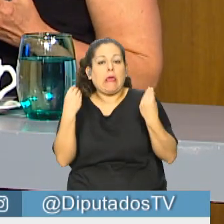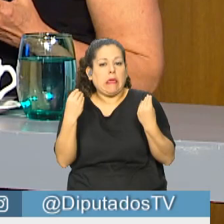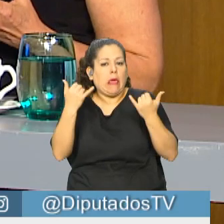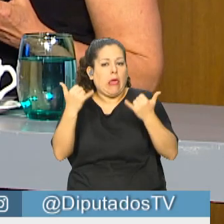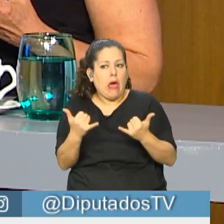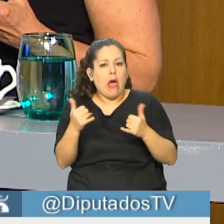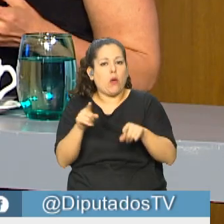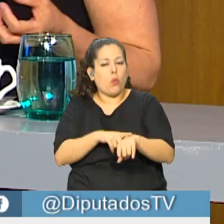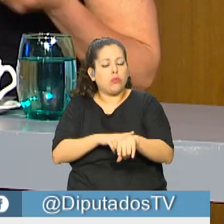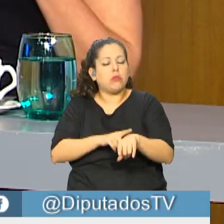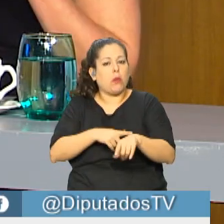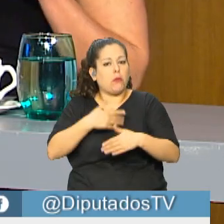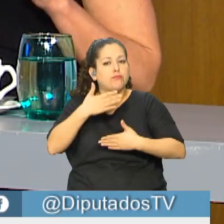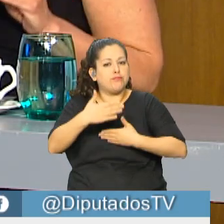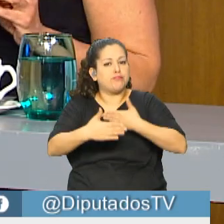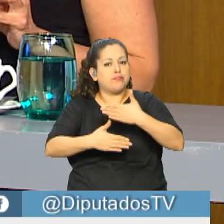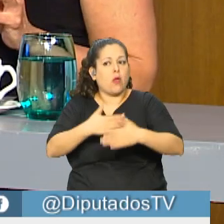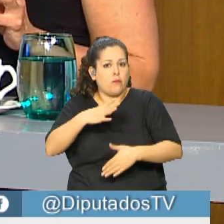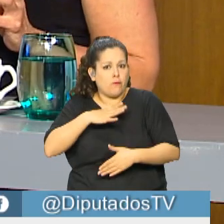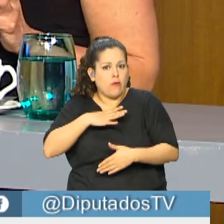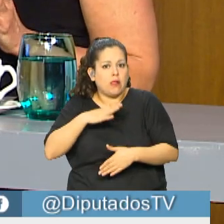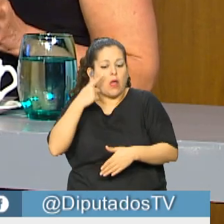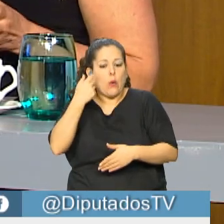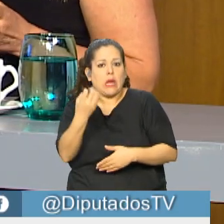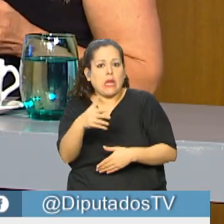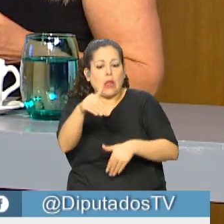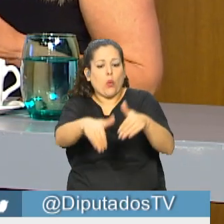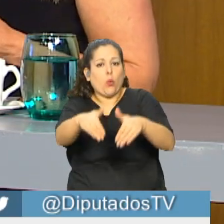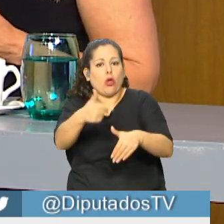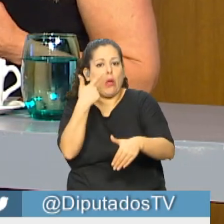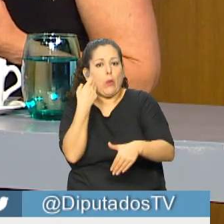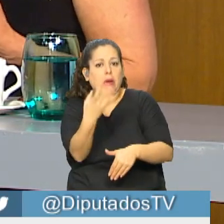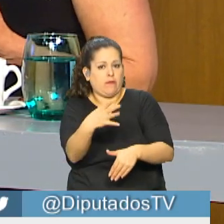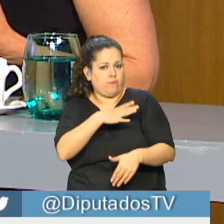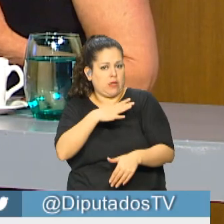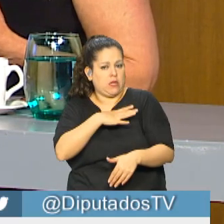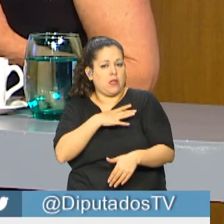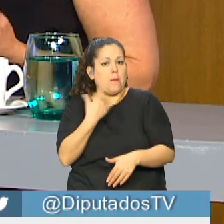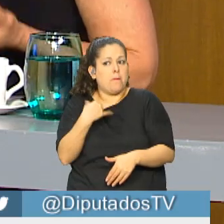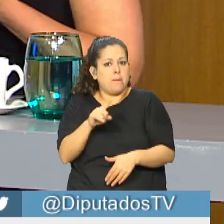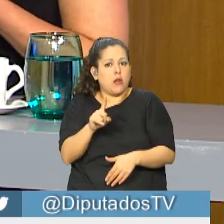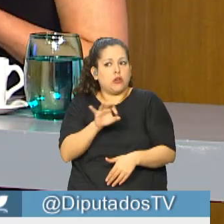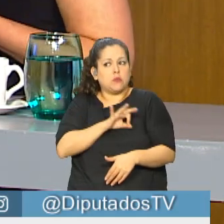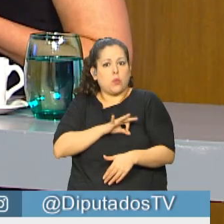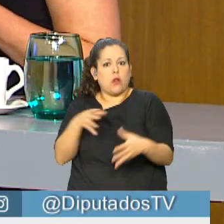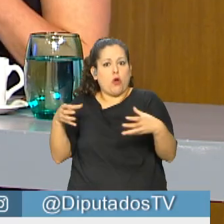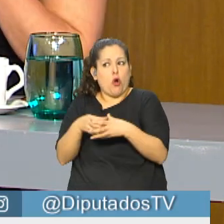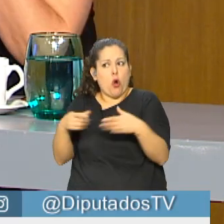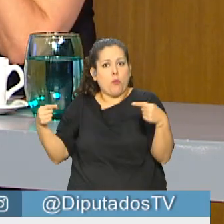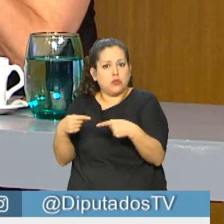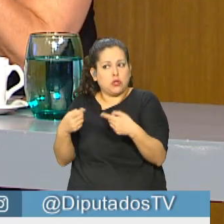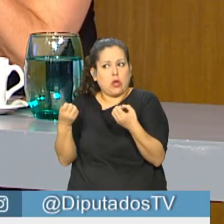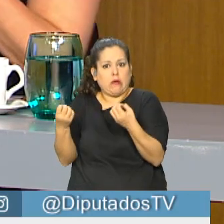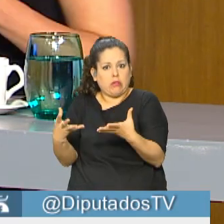de transición todavía no manifestada en los votos, es fundamental saber qué pasa con la oposición y la deuda. Si va a cambiar su